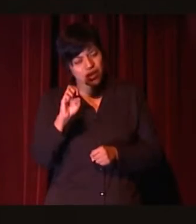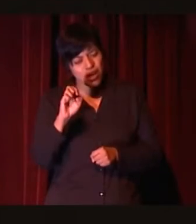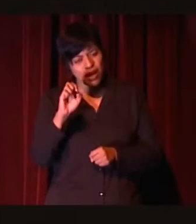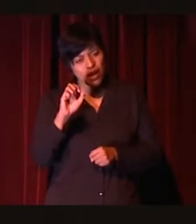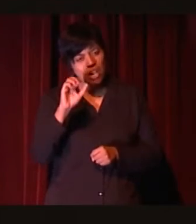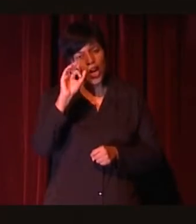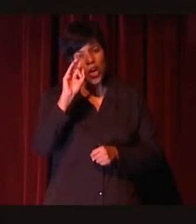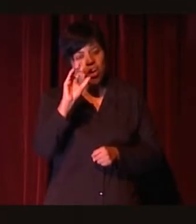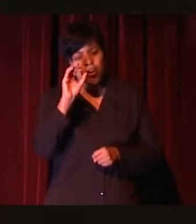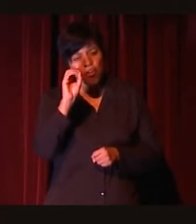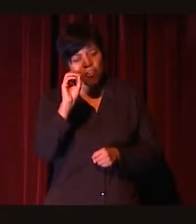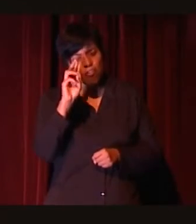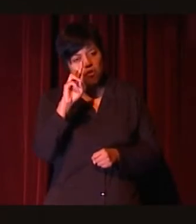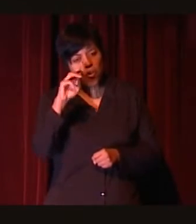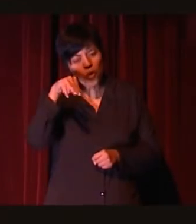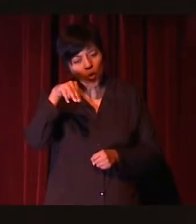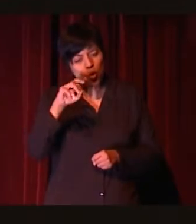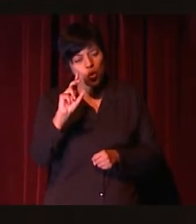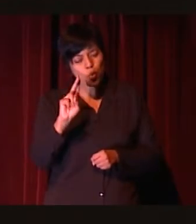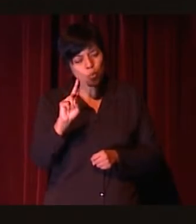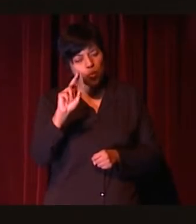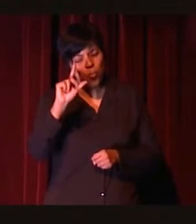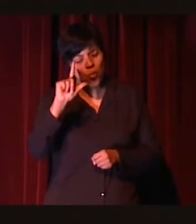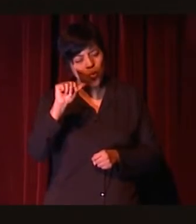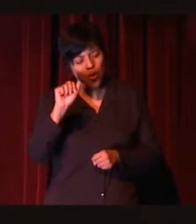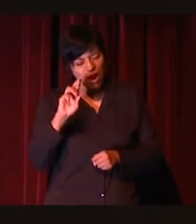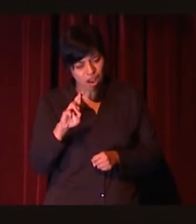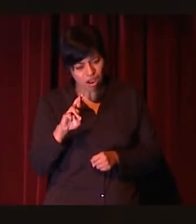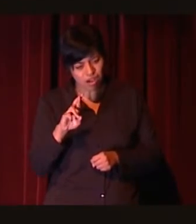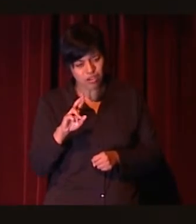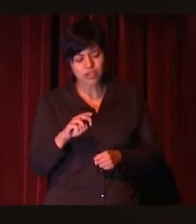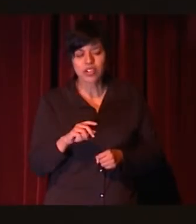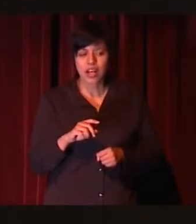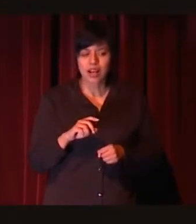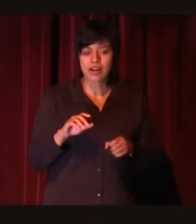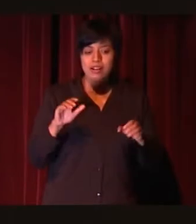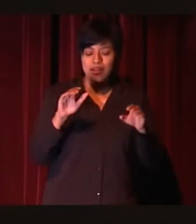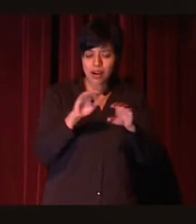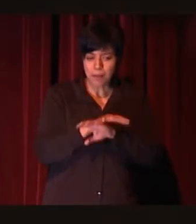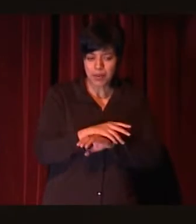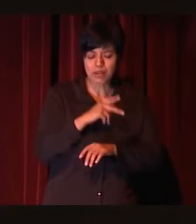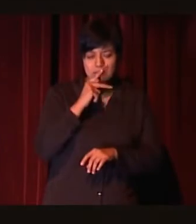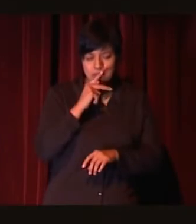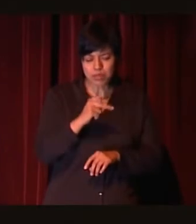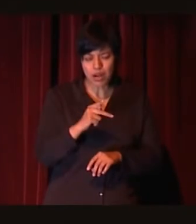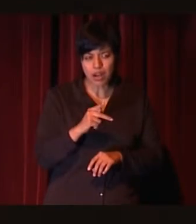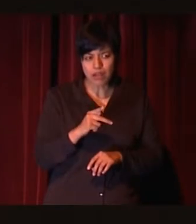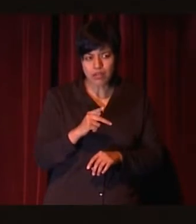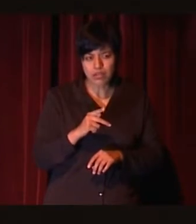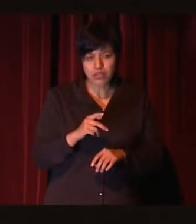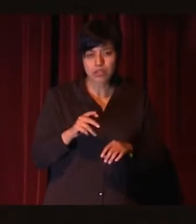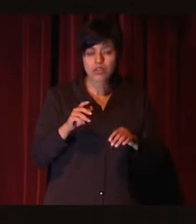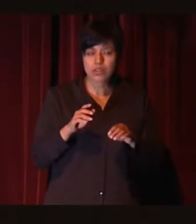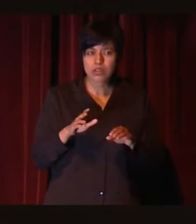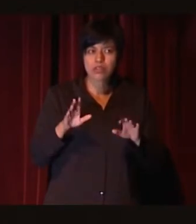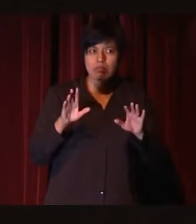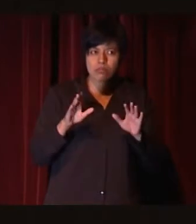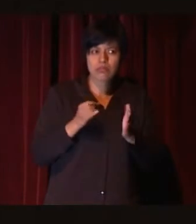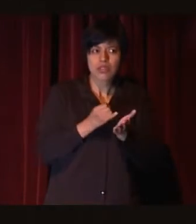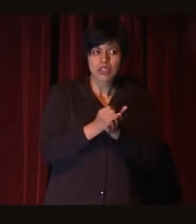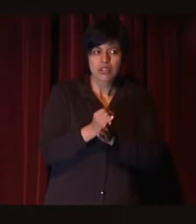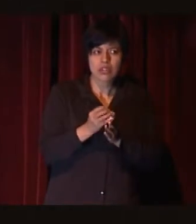y empezar a enriquecer mi entorno tomando en cuenta esto un día estoy guardar silencio y escuchar lo que las personas a mi alrededor